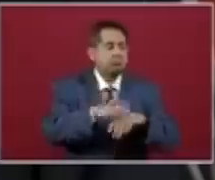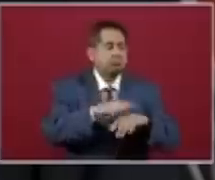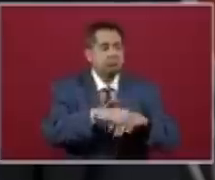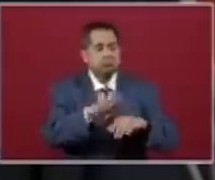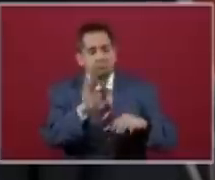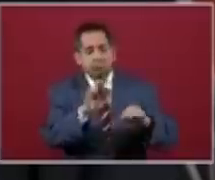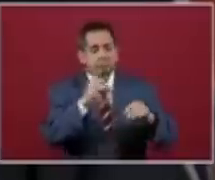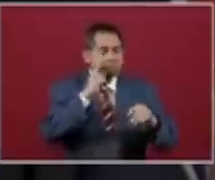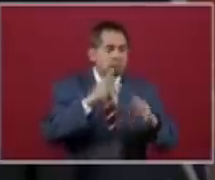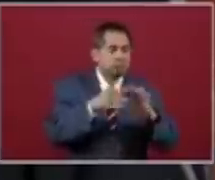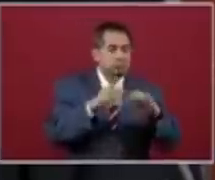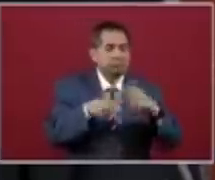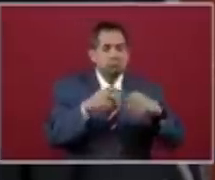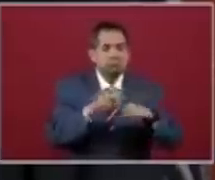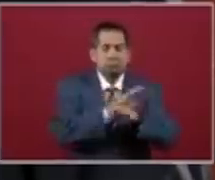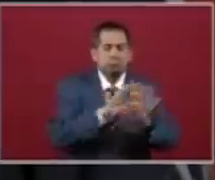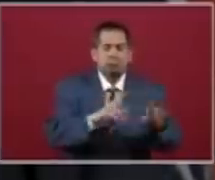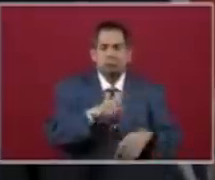se lo proponga.